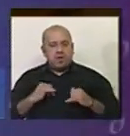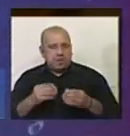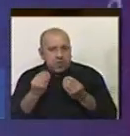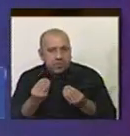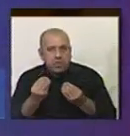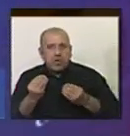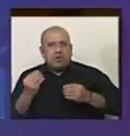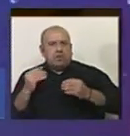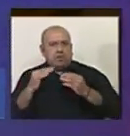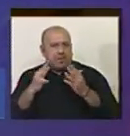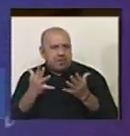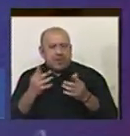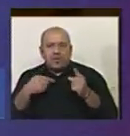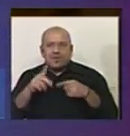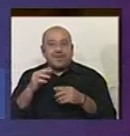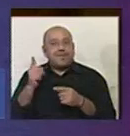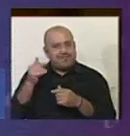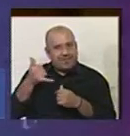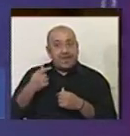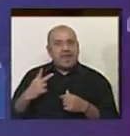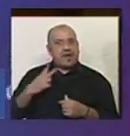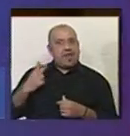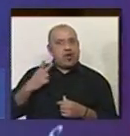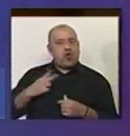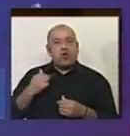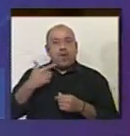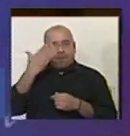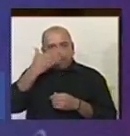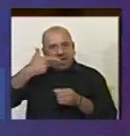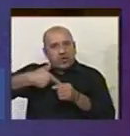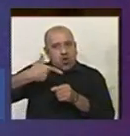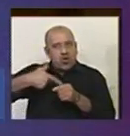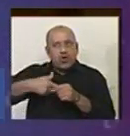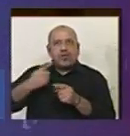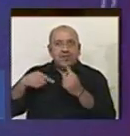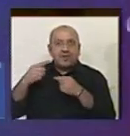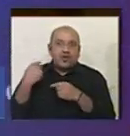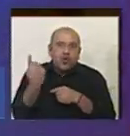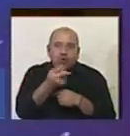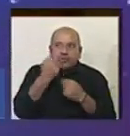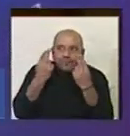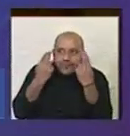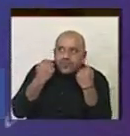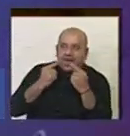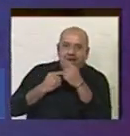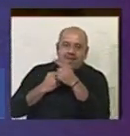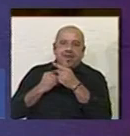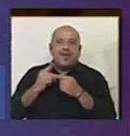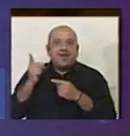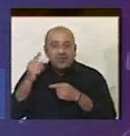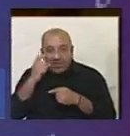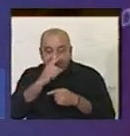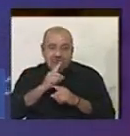a golpe de chequera de petrodólares, volver a comprar la lealtad de los países árabes, algo que nunca le fue difícil a Arabia Saudí y a